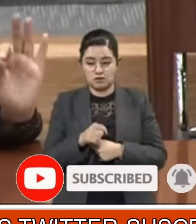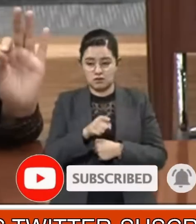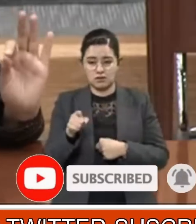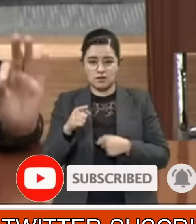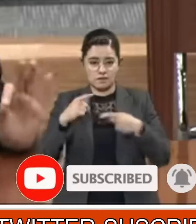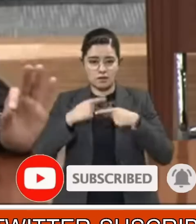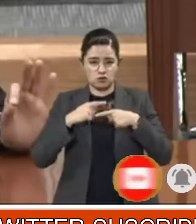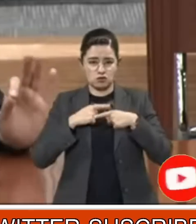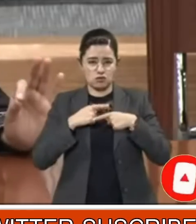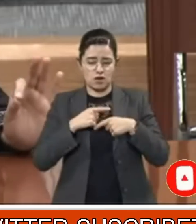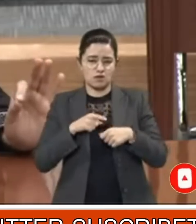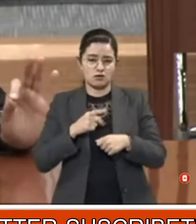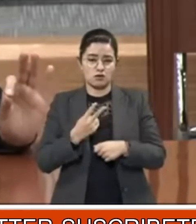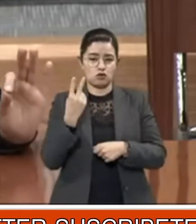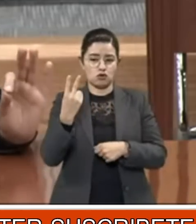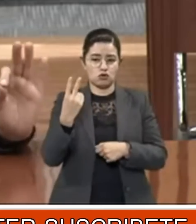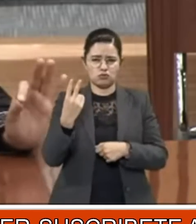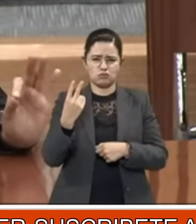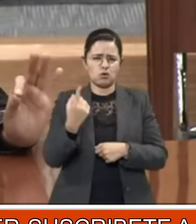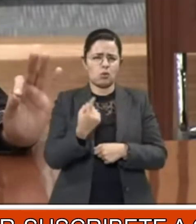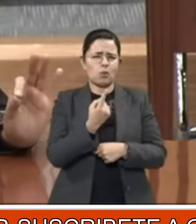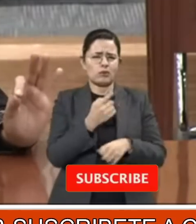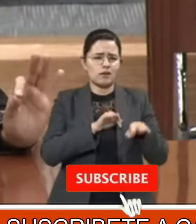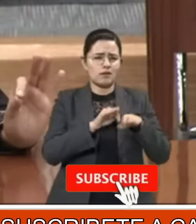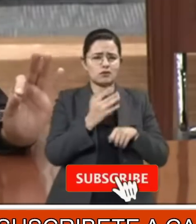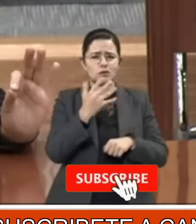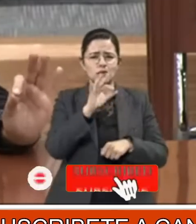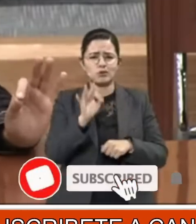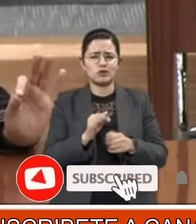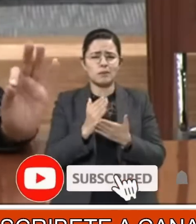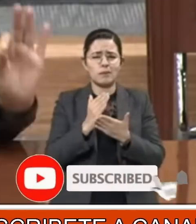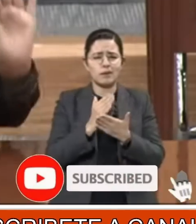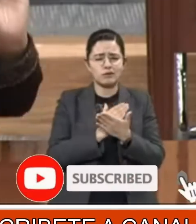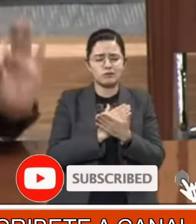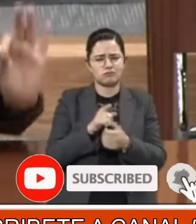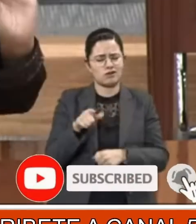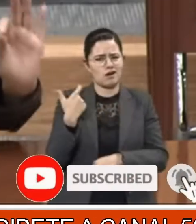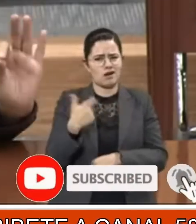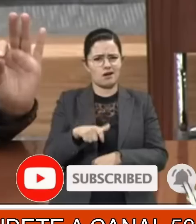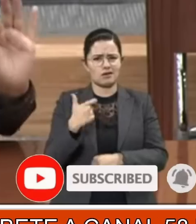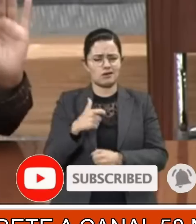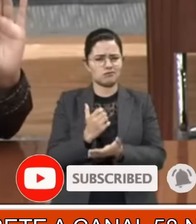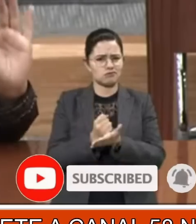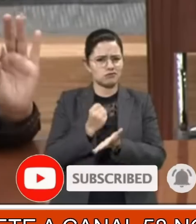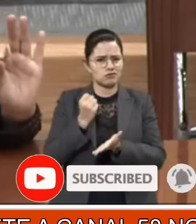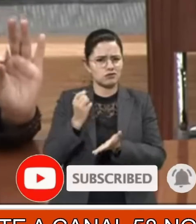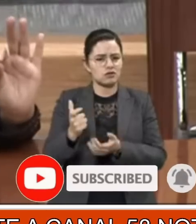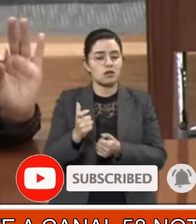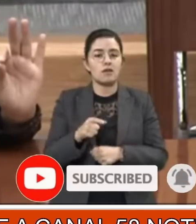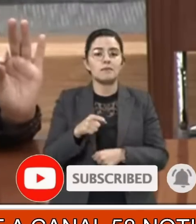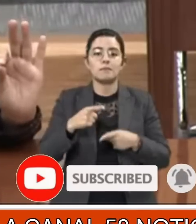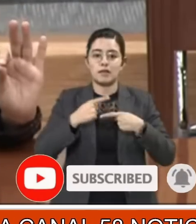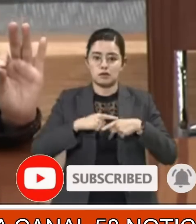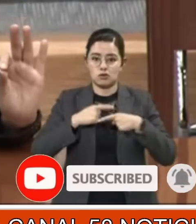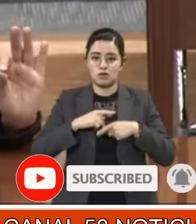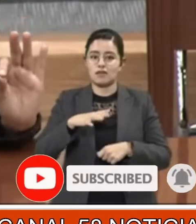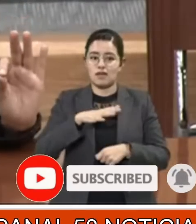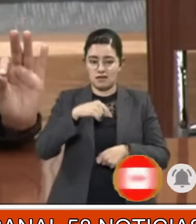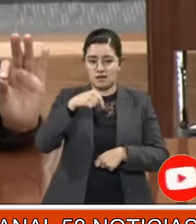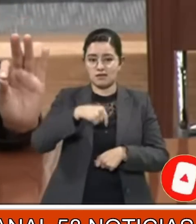detecta también sobreprecios y mala planeación en la construcción de edificios en Yucatán, en Zacatecas,